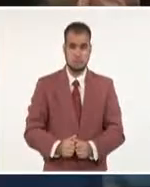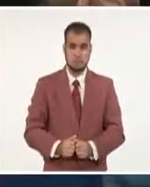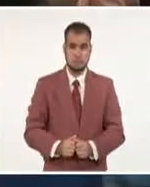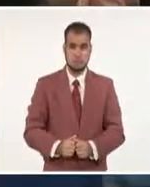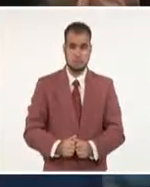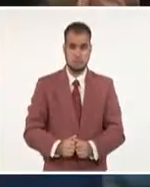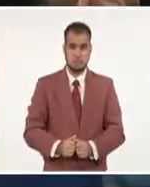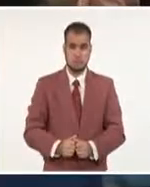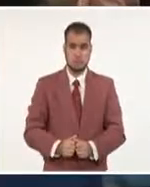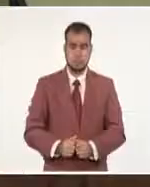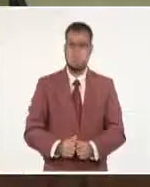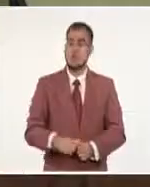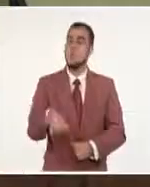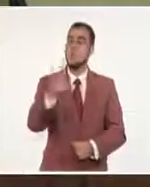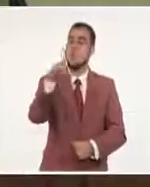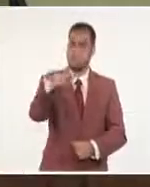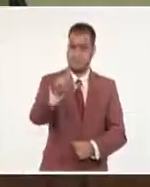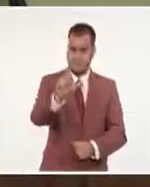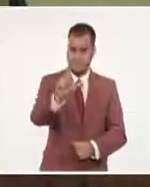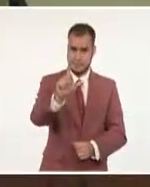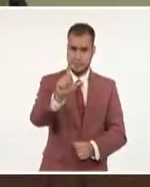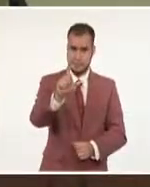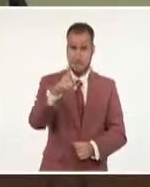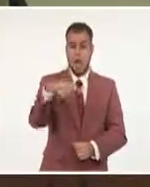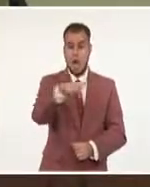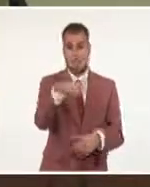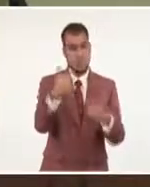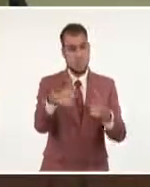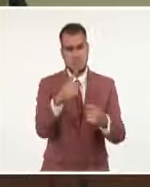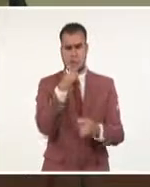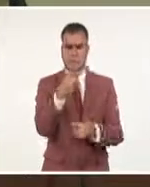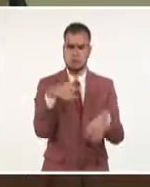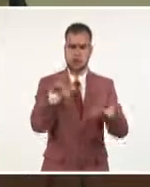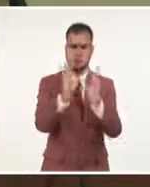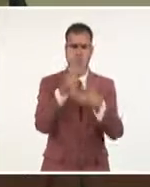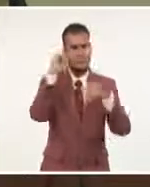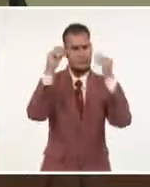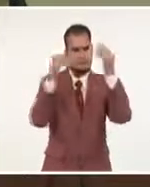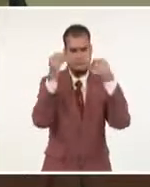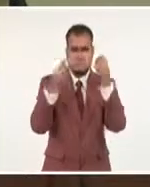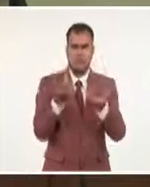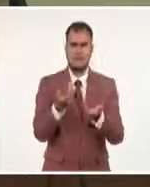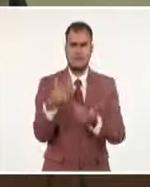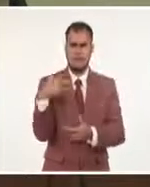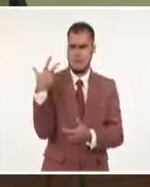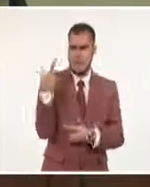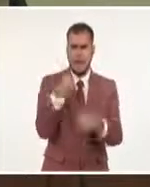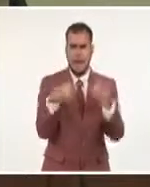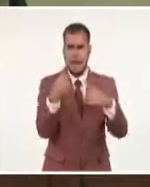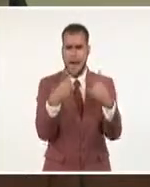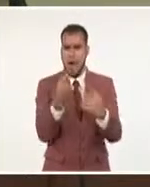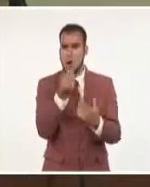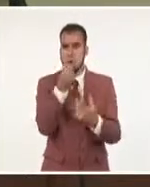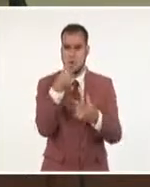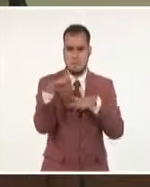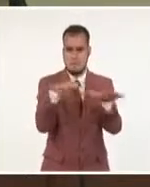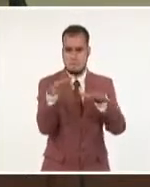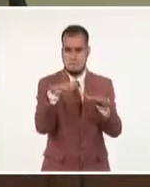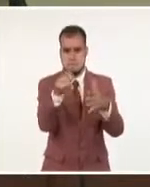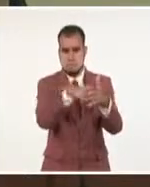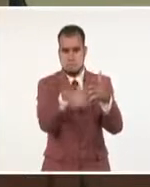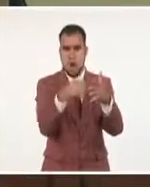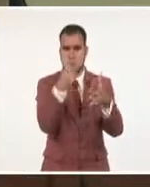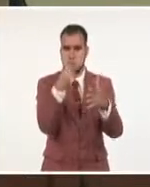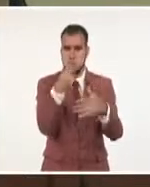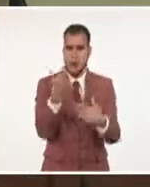Comunistas sea la que represente todas las preocupaciones, inquietudes, que cree espacio como organización para